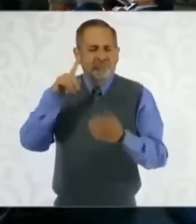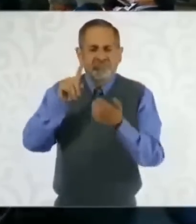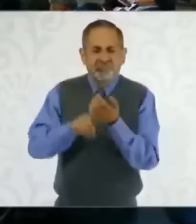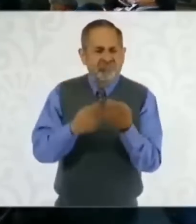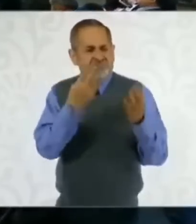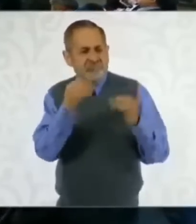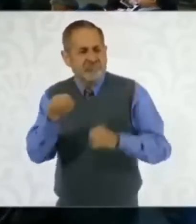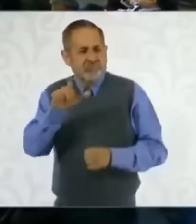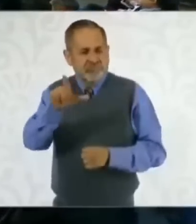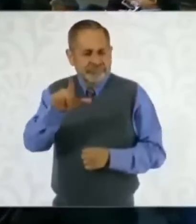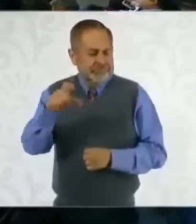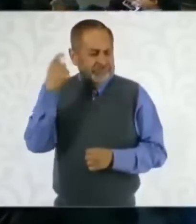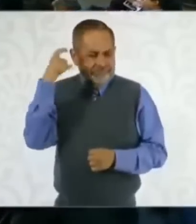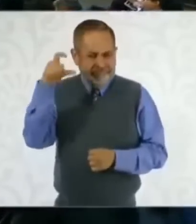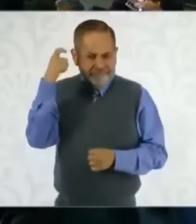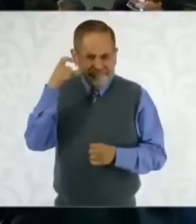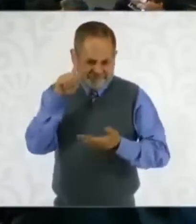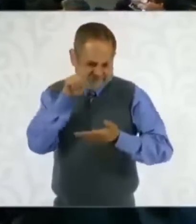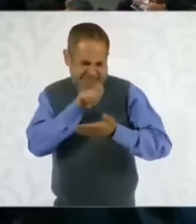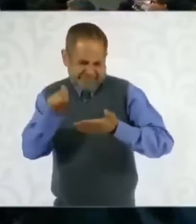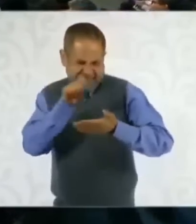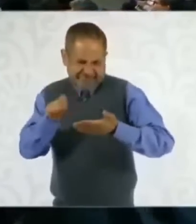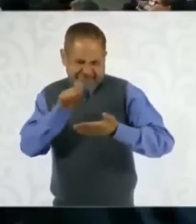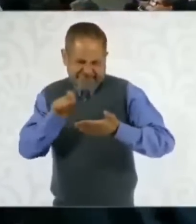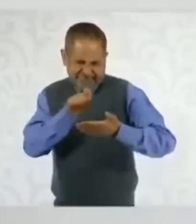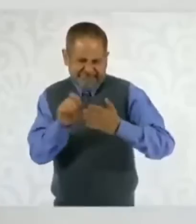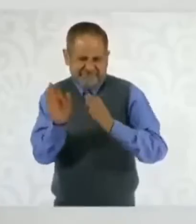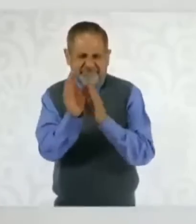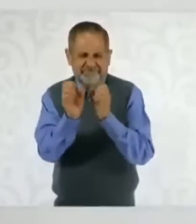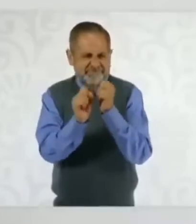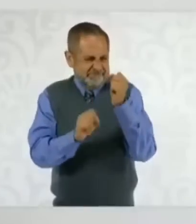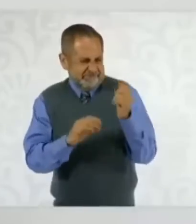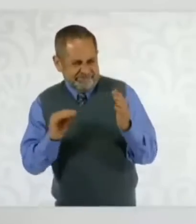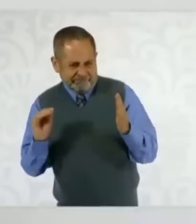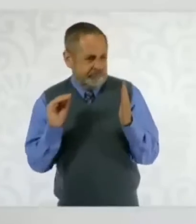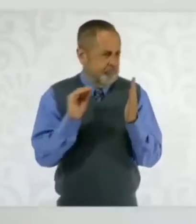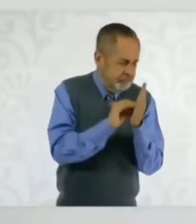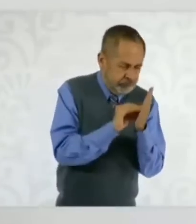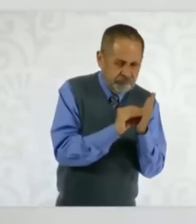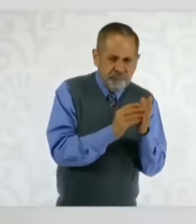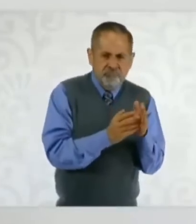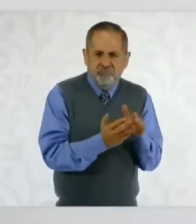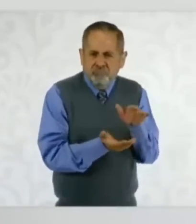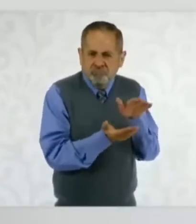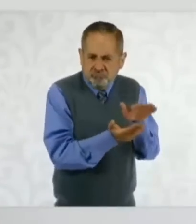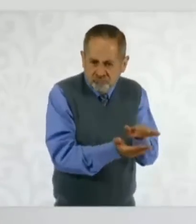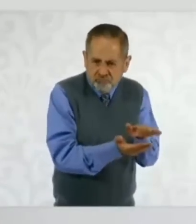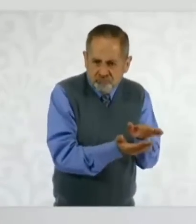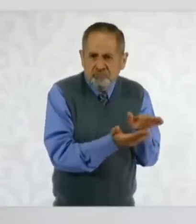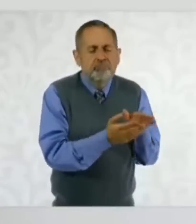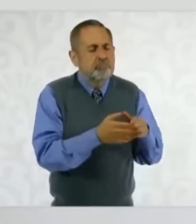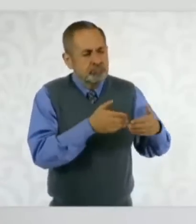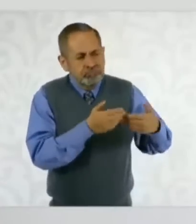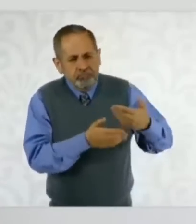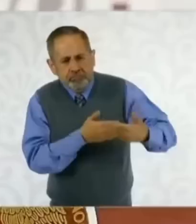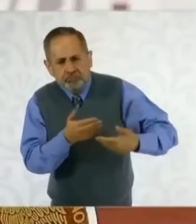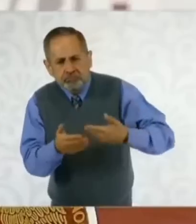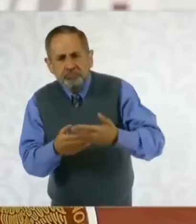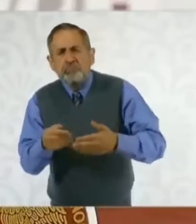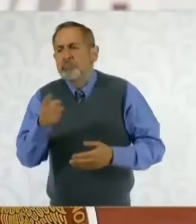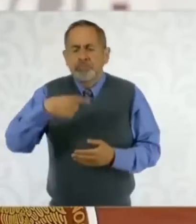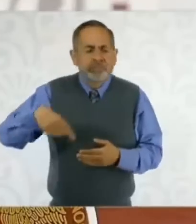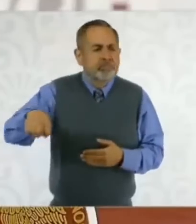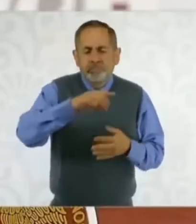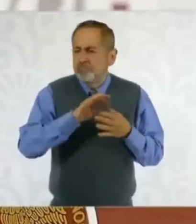de 1917. Y a este respecto nos dejó el instrumento y el procedimiento para llevar